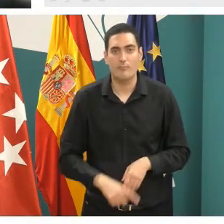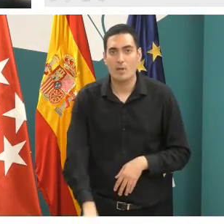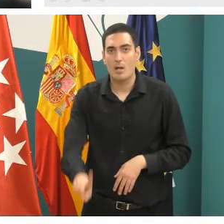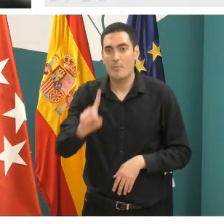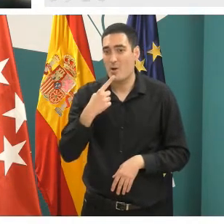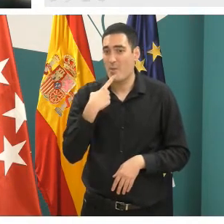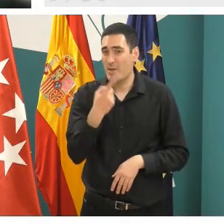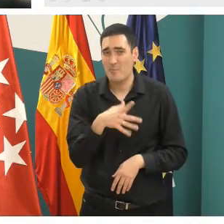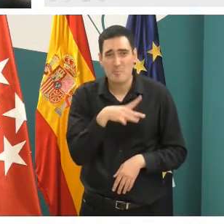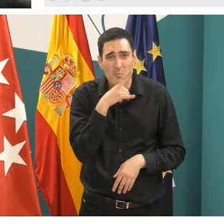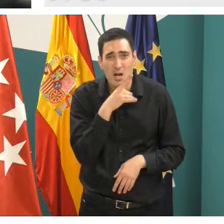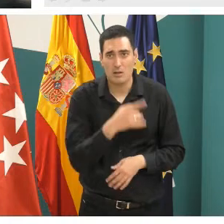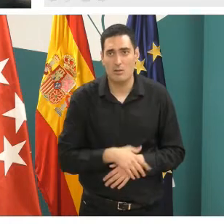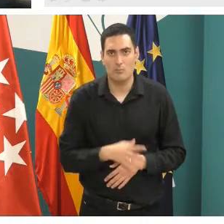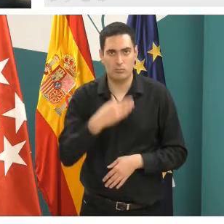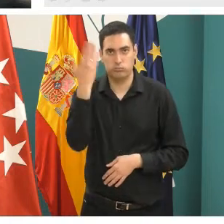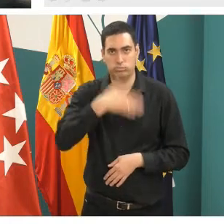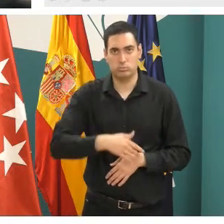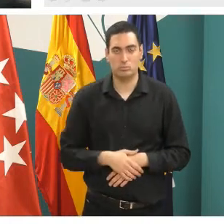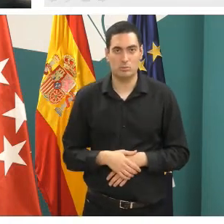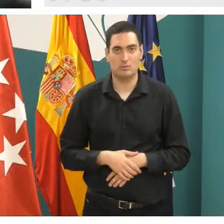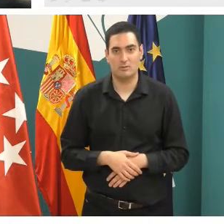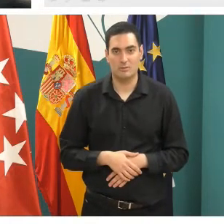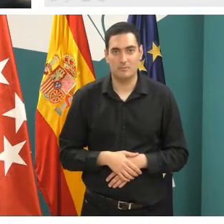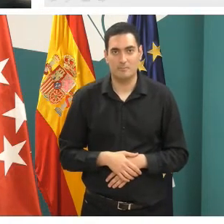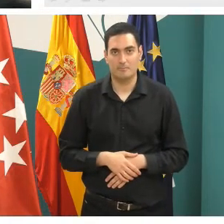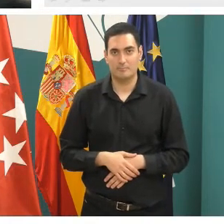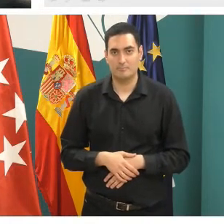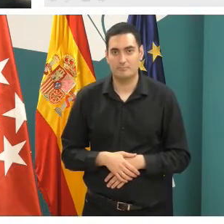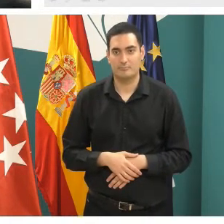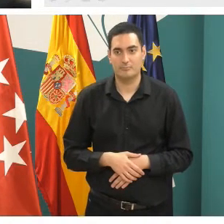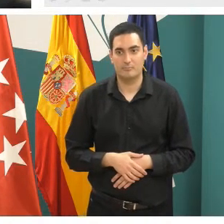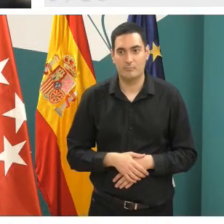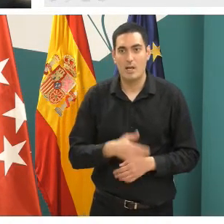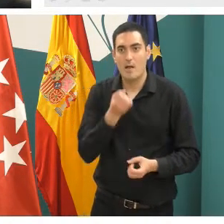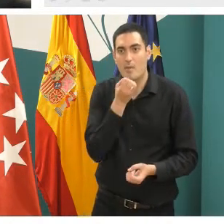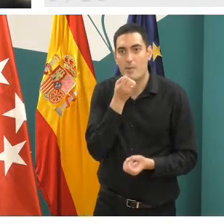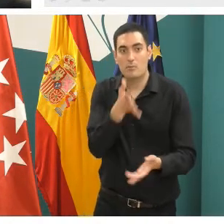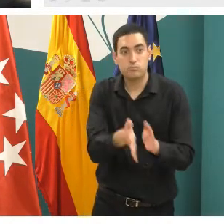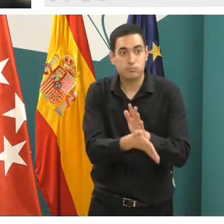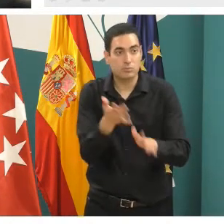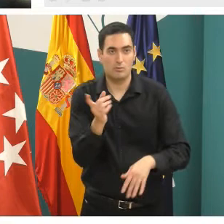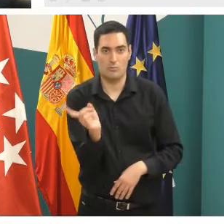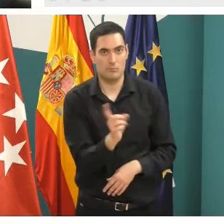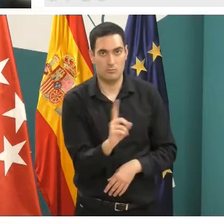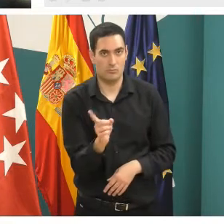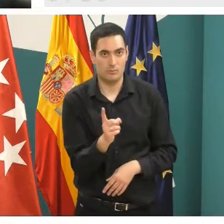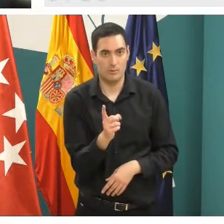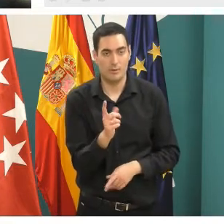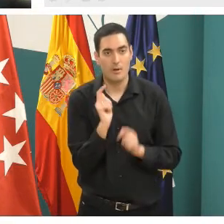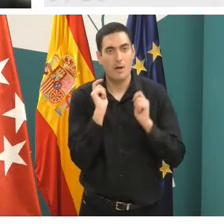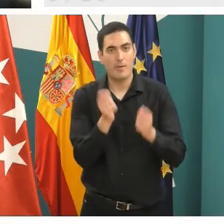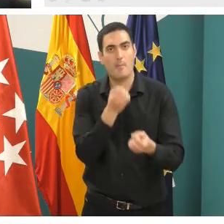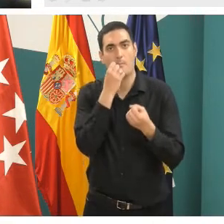muy mal, es muy borde. Entonces, no siempre es cuestión de que nos den el diagnóstico rápido, sino también que nos los den bien,